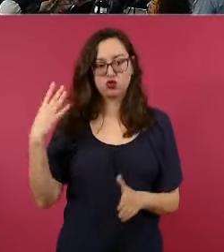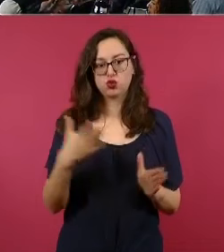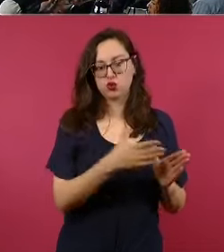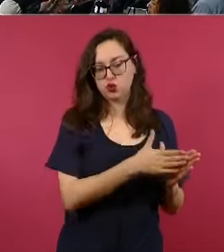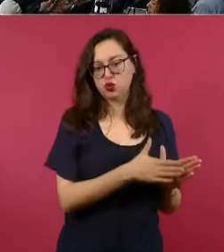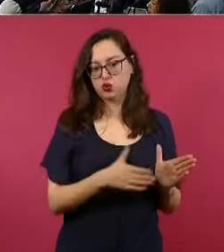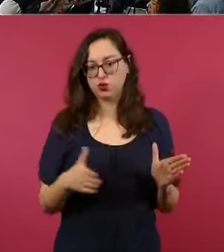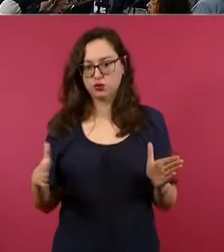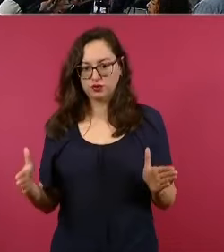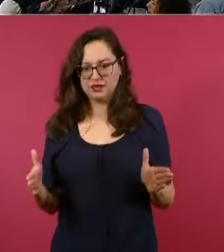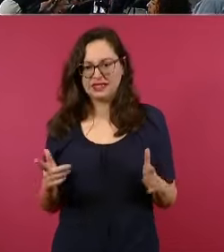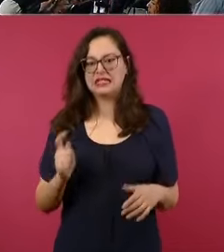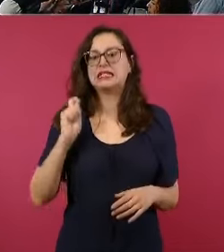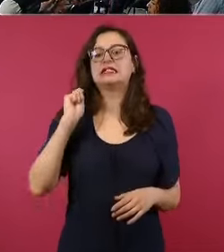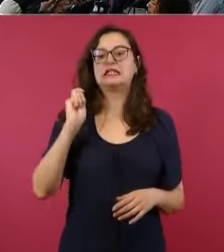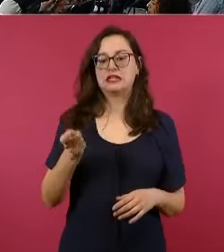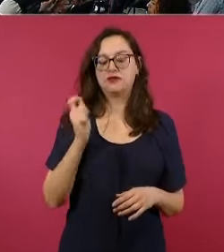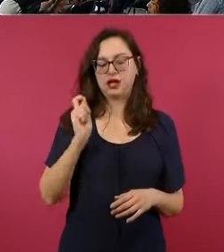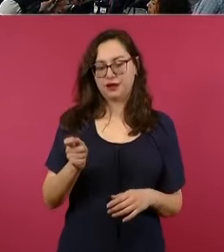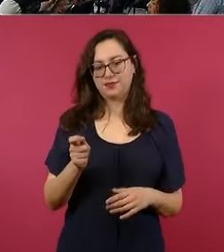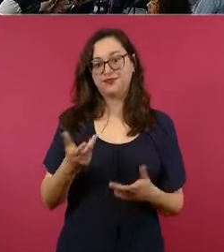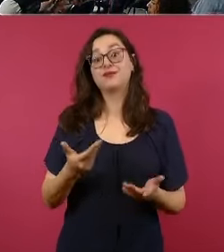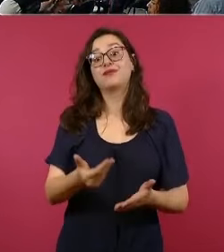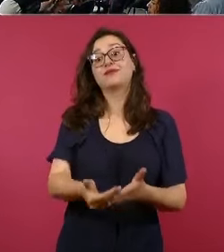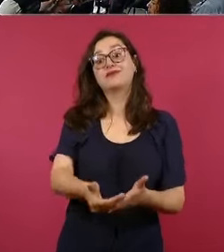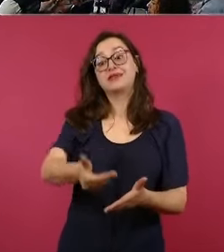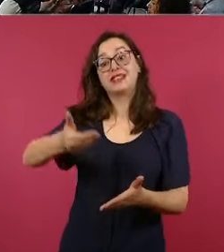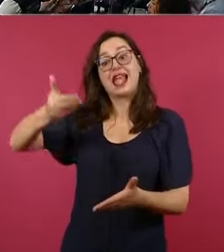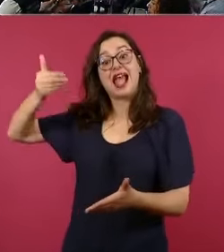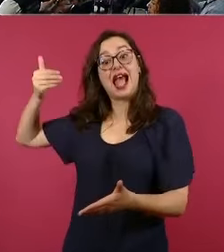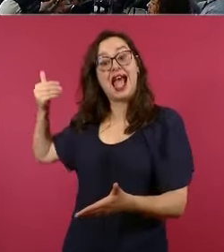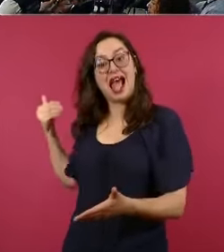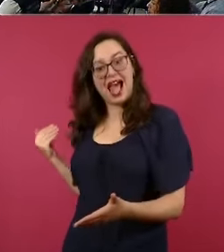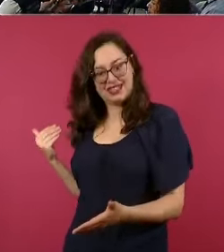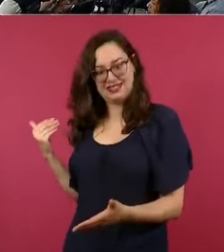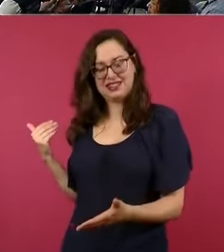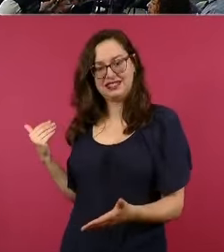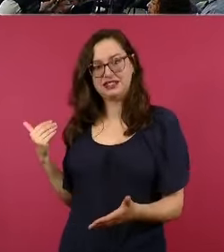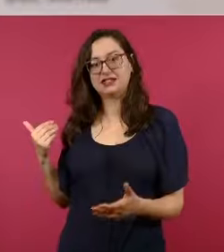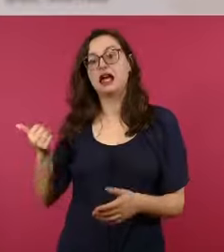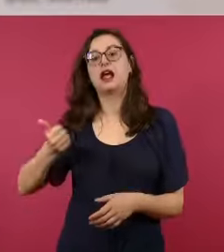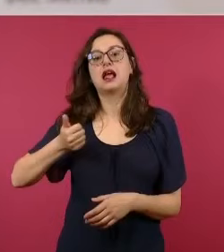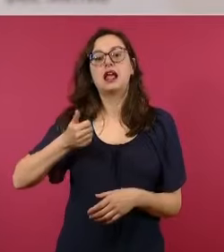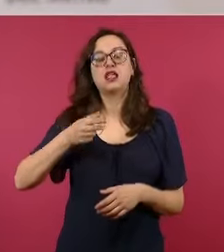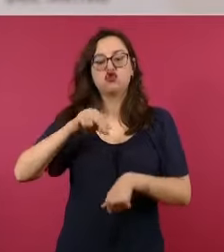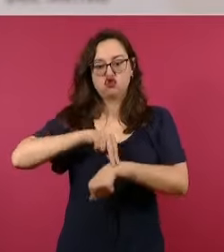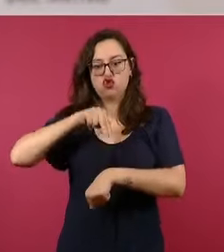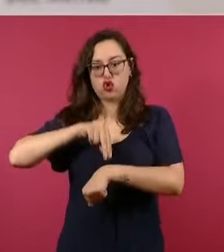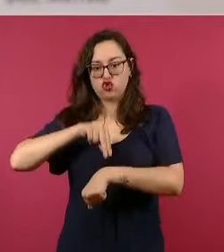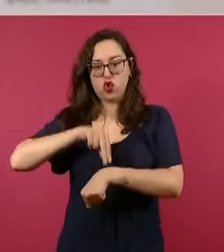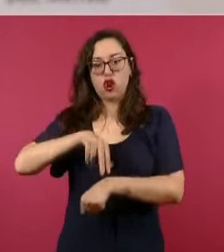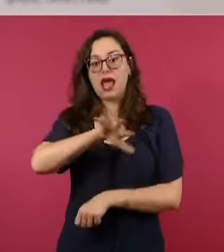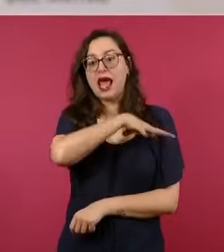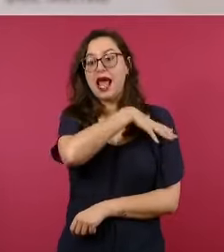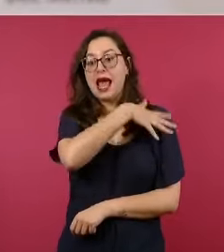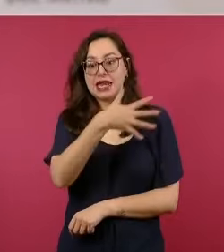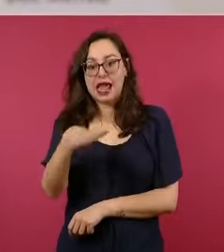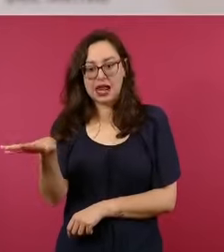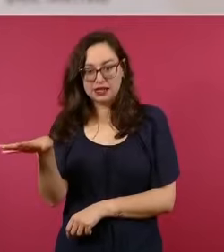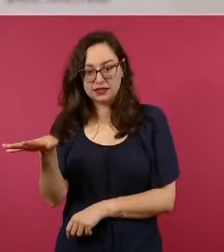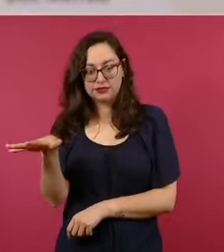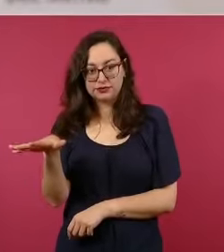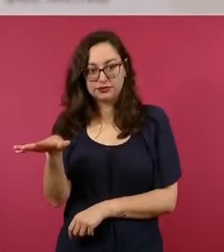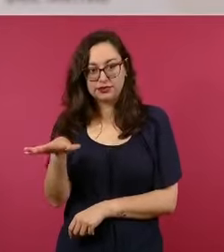vez que se gradúan los médicos especialistas de las residencias en este caso de las residencias de del IMS pues la